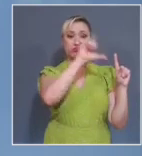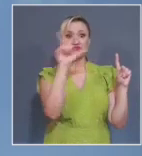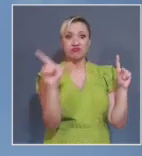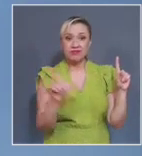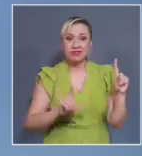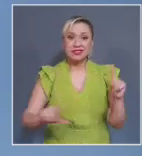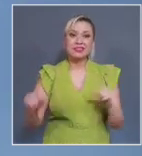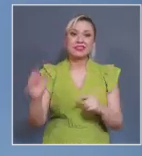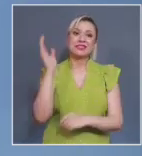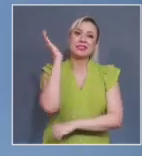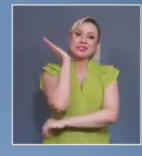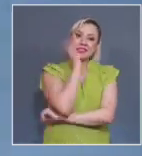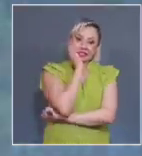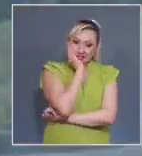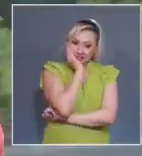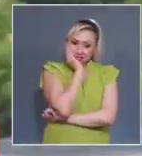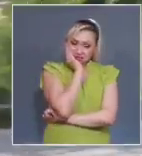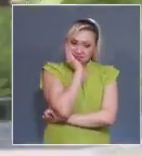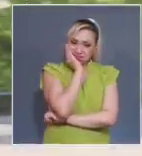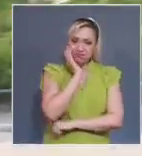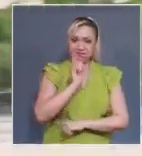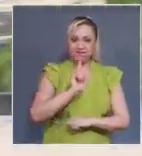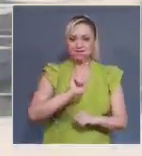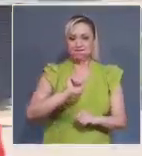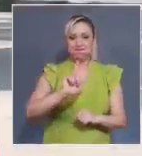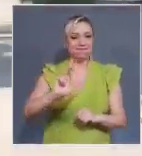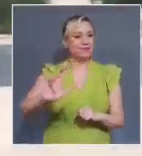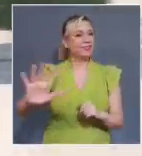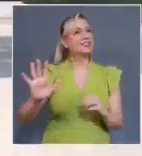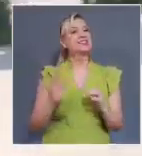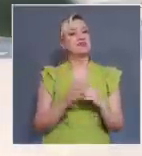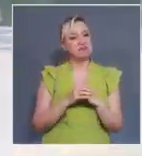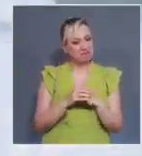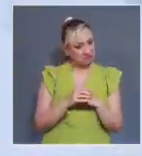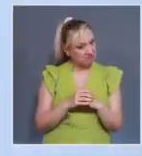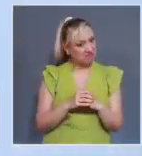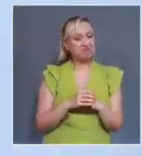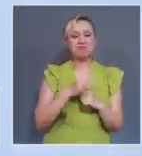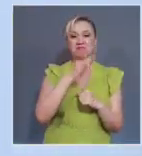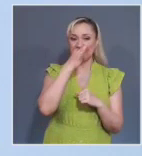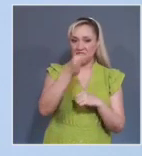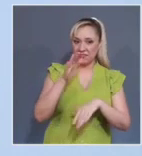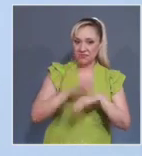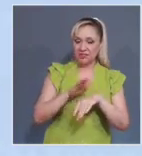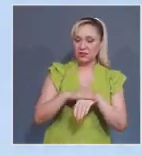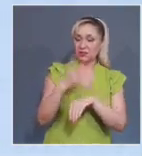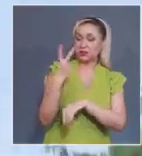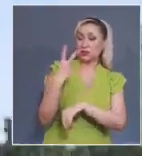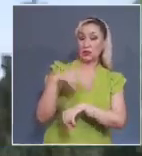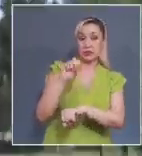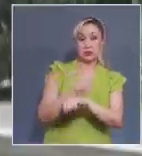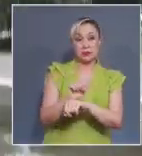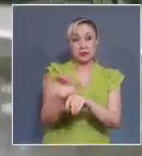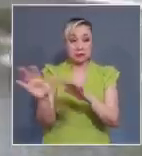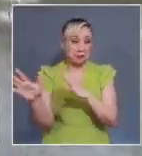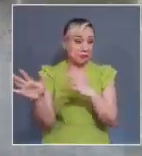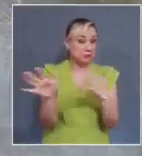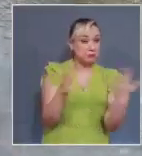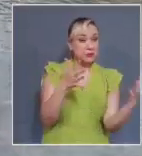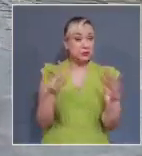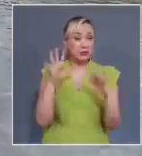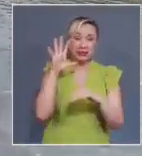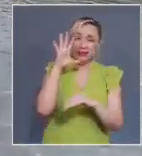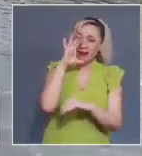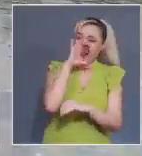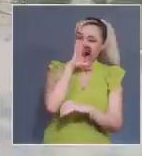Continuarán las altas temperaturas en México durante los próximos 10 a 15 días, advirtieron especialistas de la UNAM. En conferencia